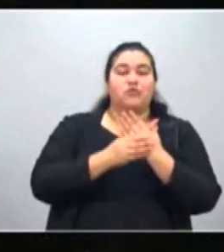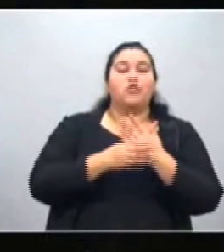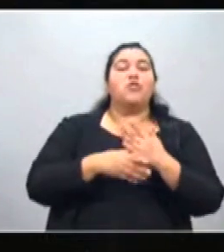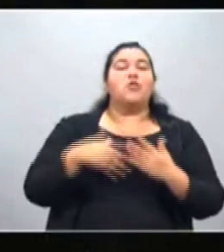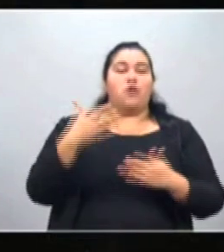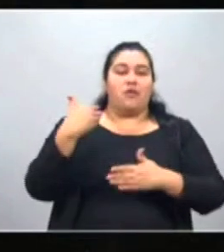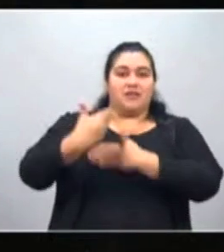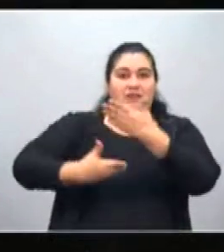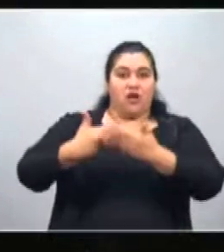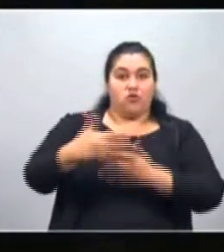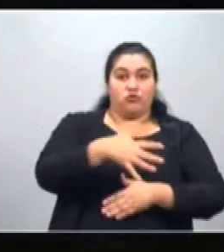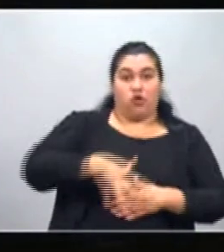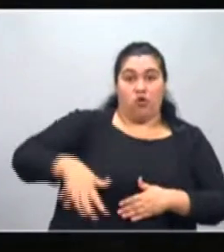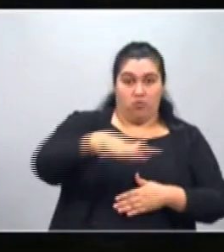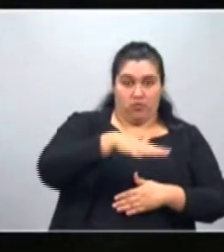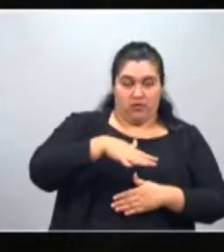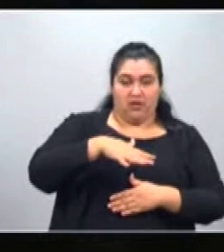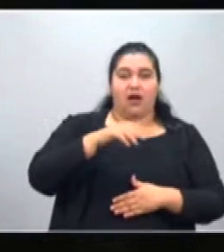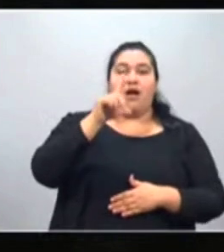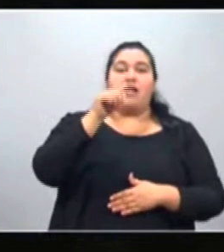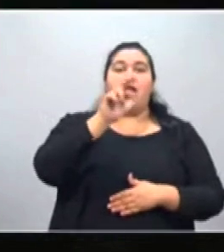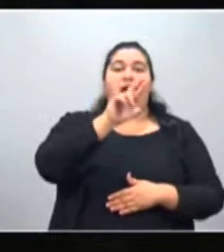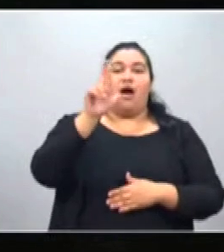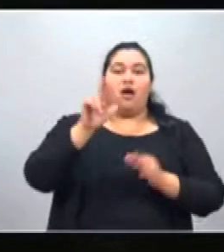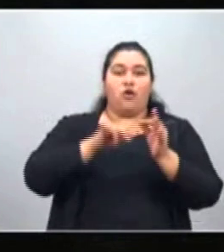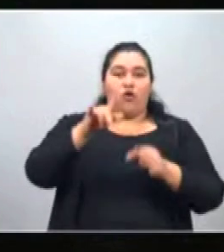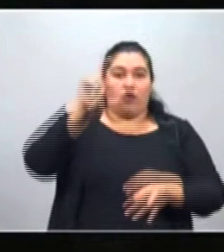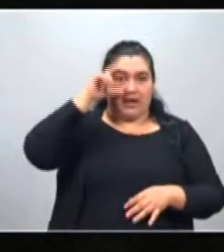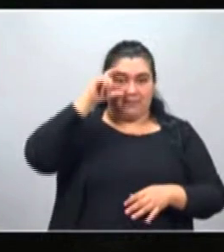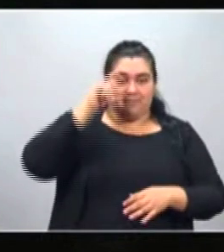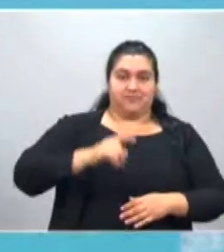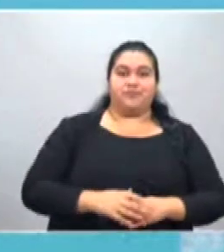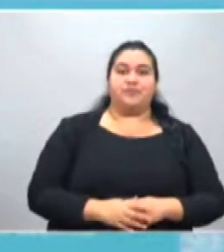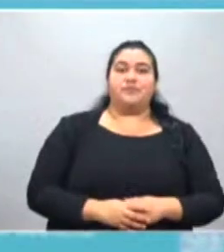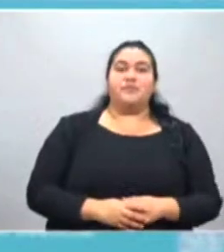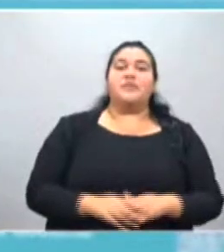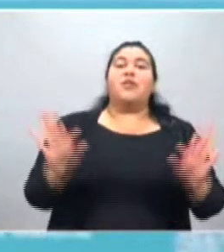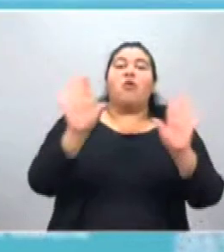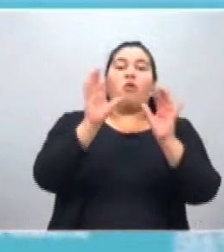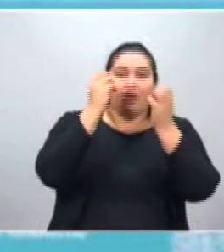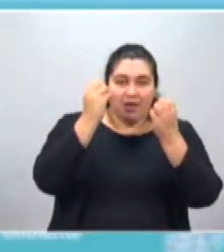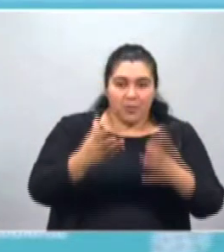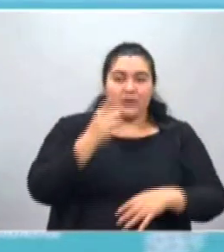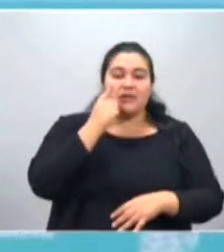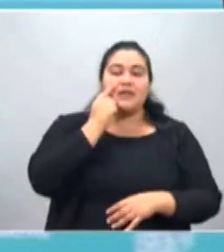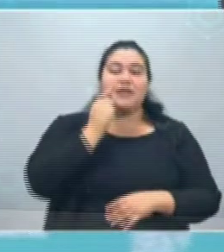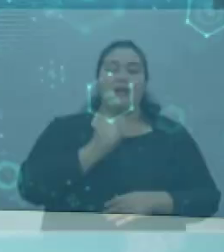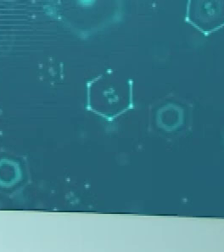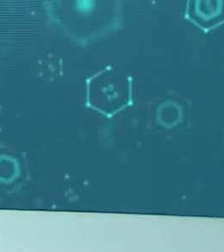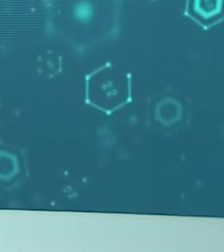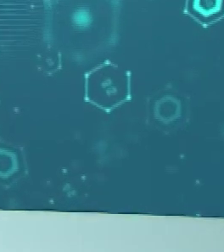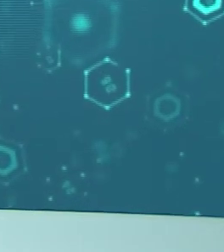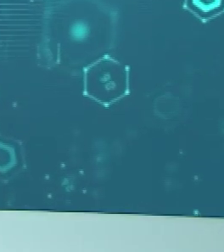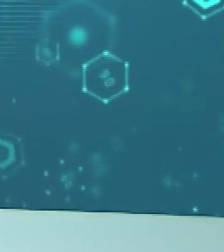pronuncio nuevamente, billones con B larga, 800.000 es la deuda, siempre en pesos, que mantiene el